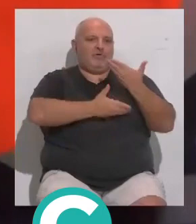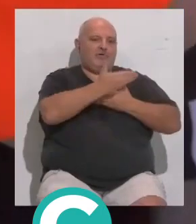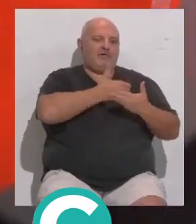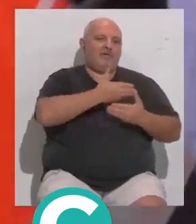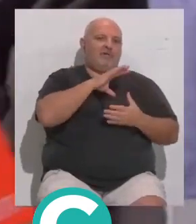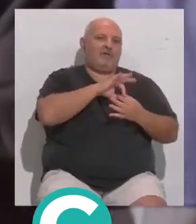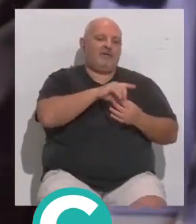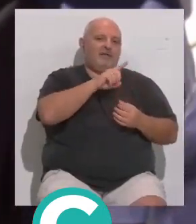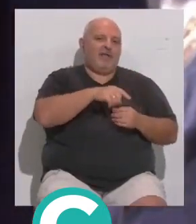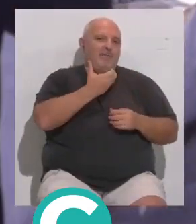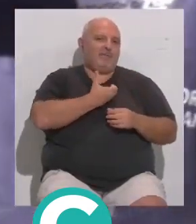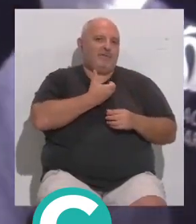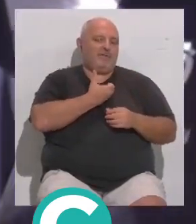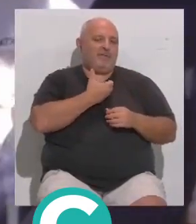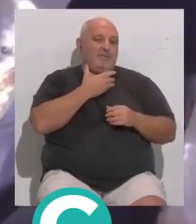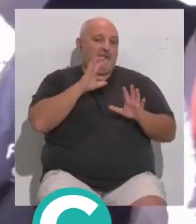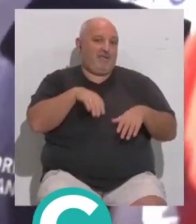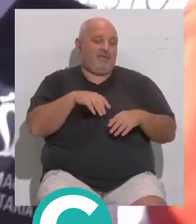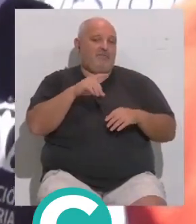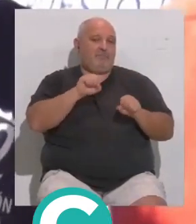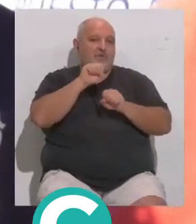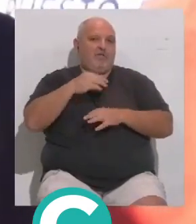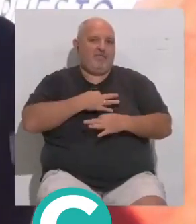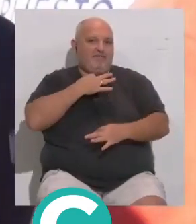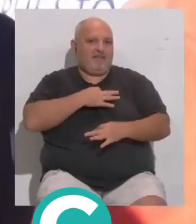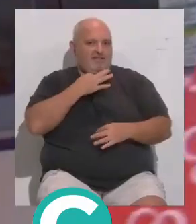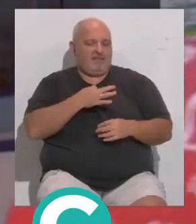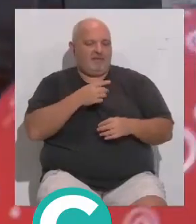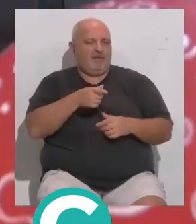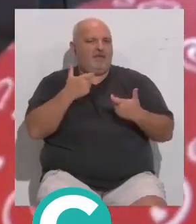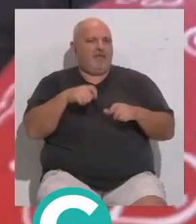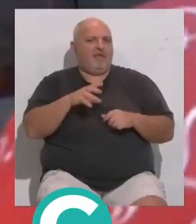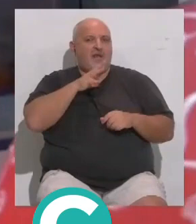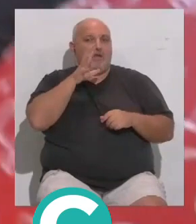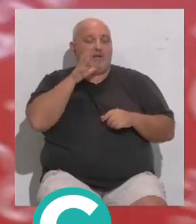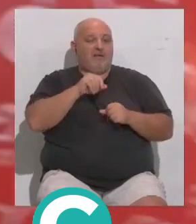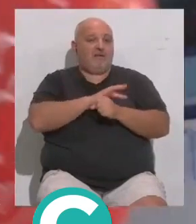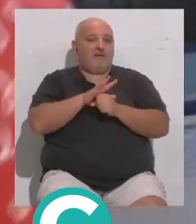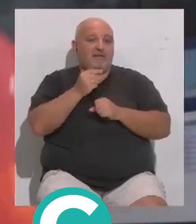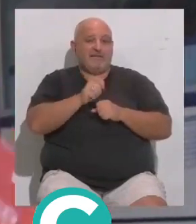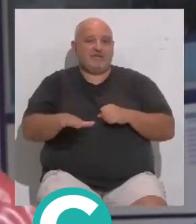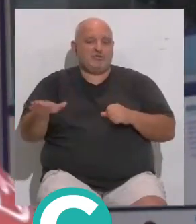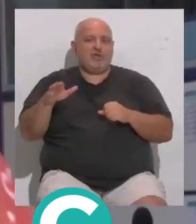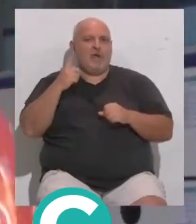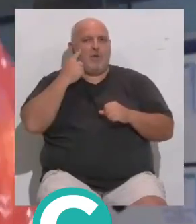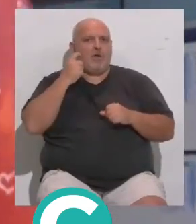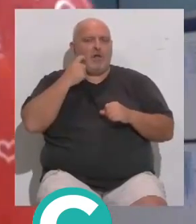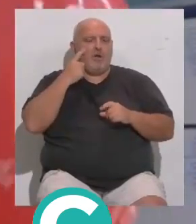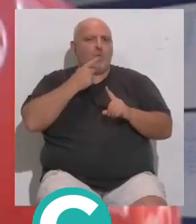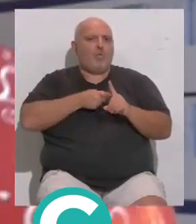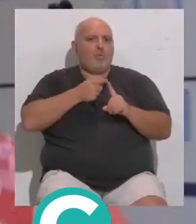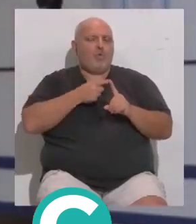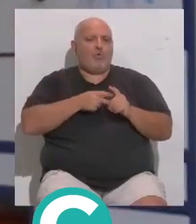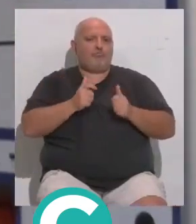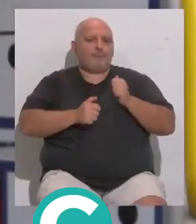la colaboración del Ayuntamiento de la Ciudad y Protección Civil. Y es que a causa de la pandemia los niños se han acostumbrado al uso de